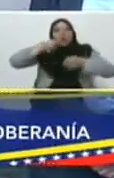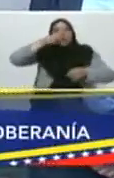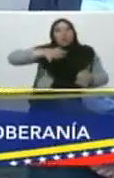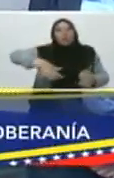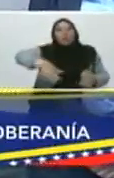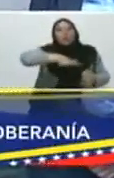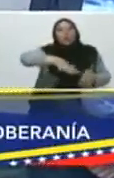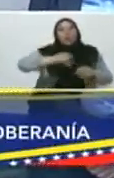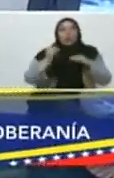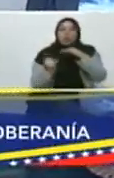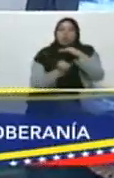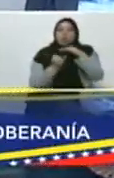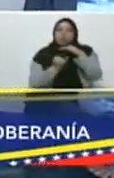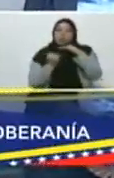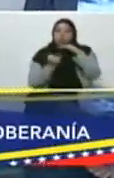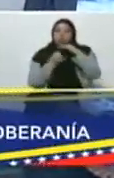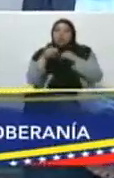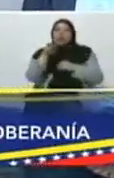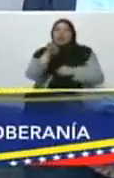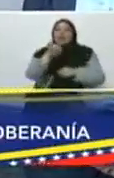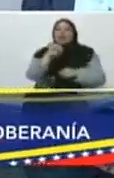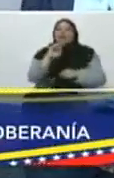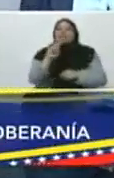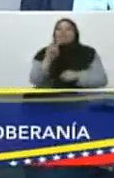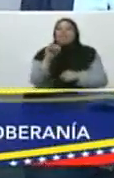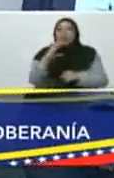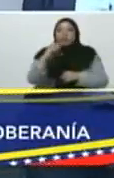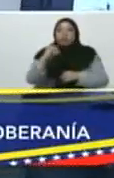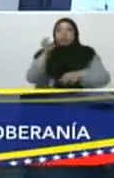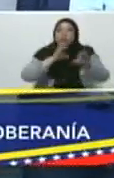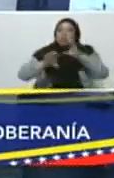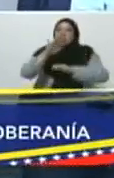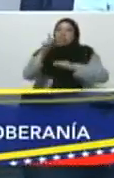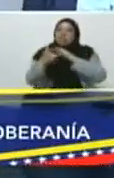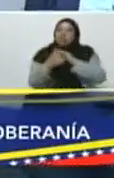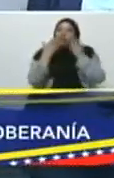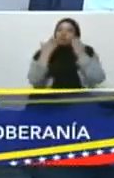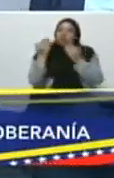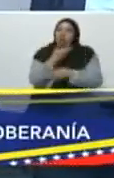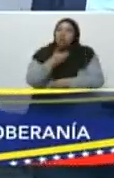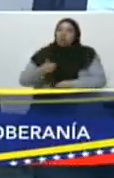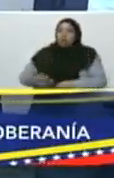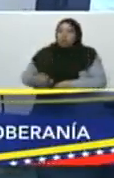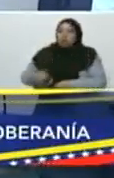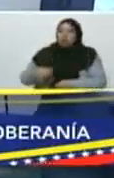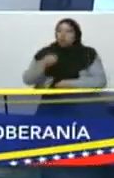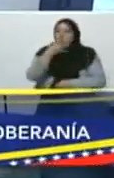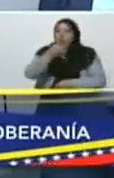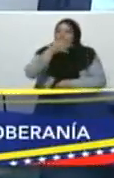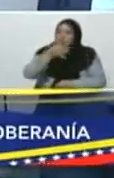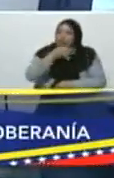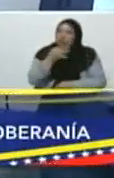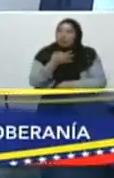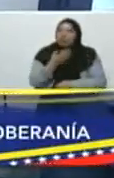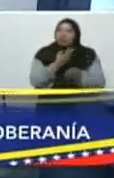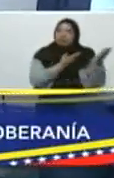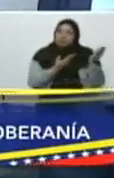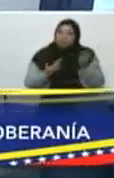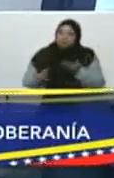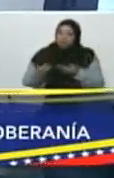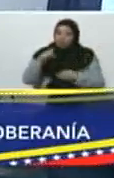el Instituto Venezolano de Investigaciones Científicas? Por favor. Buenas tardes, señor presidente. Bienvenido